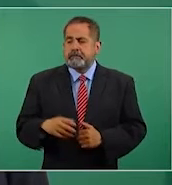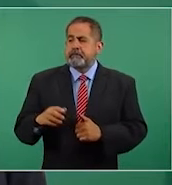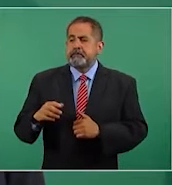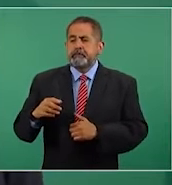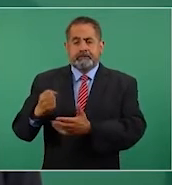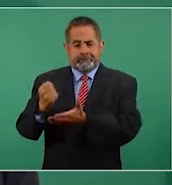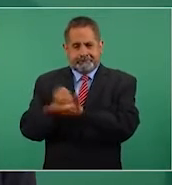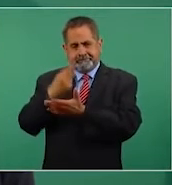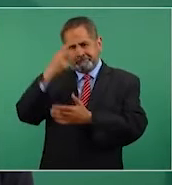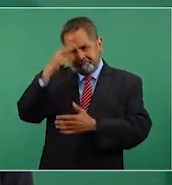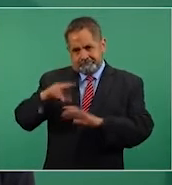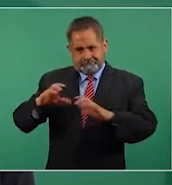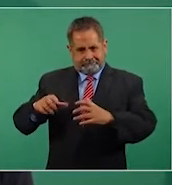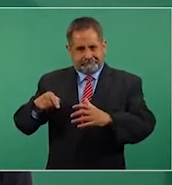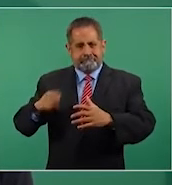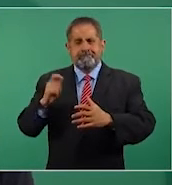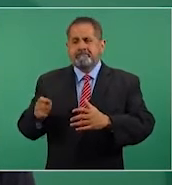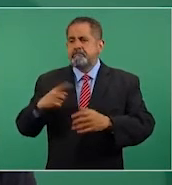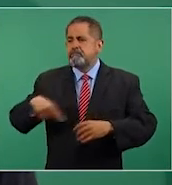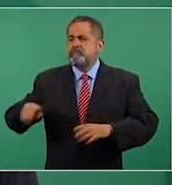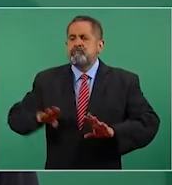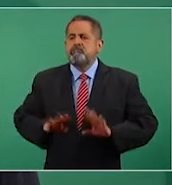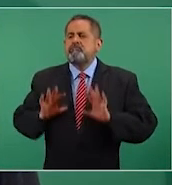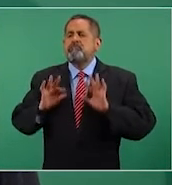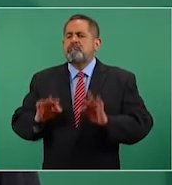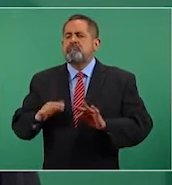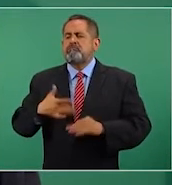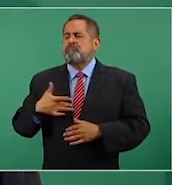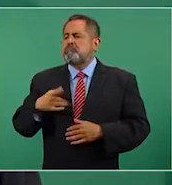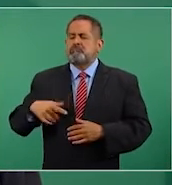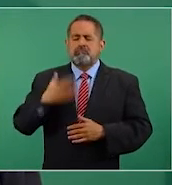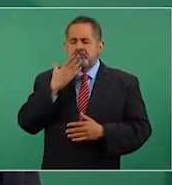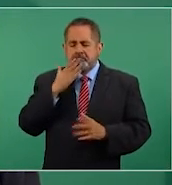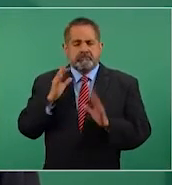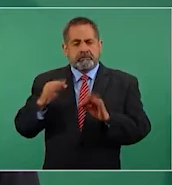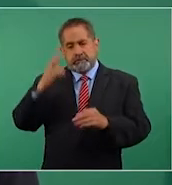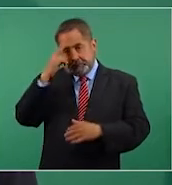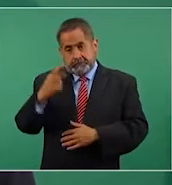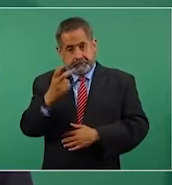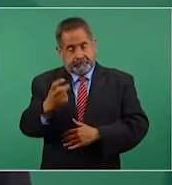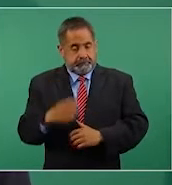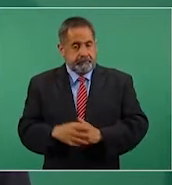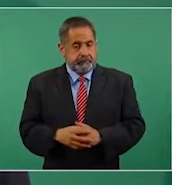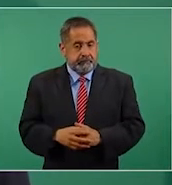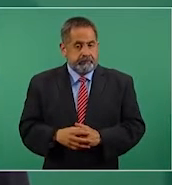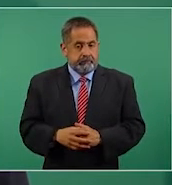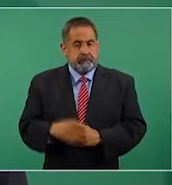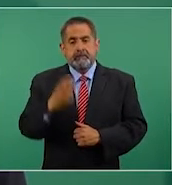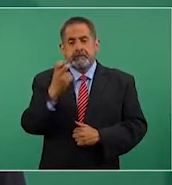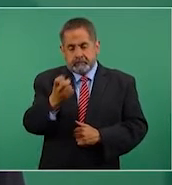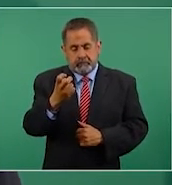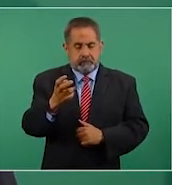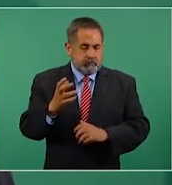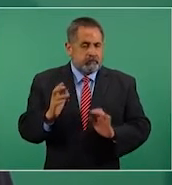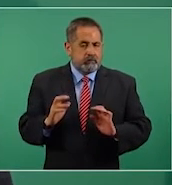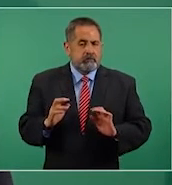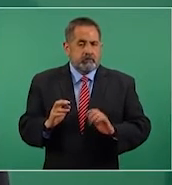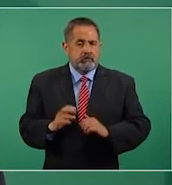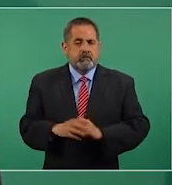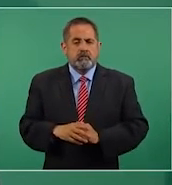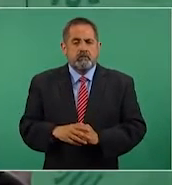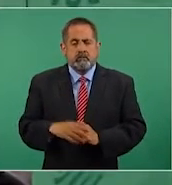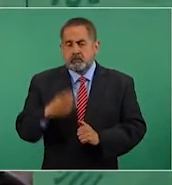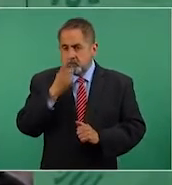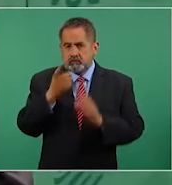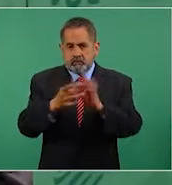Producir en México significa bienestar para México. Entonces, es lo que